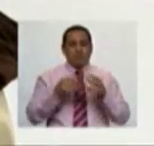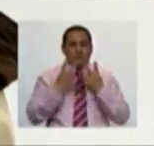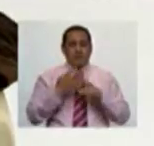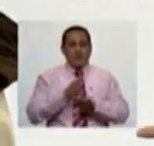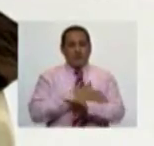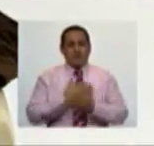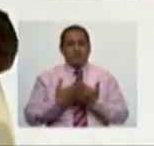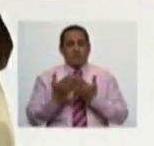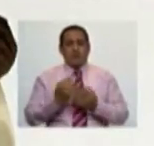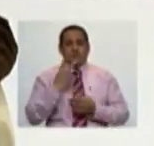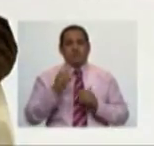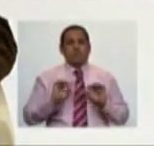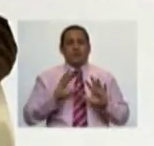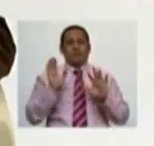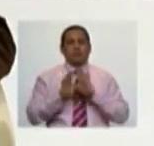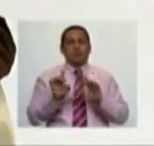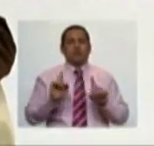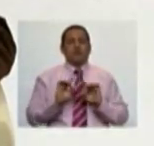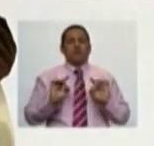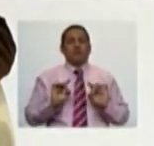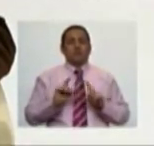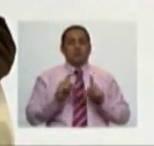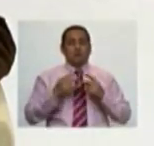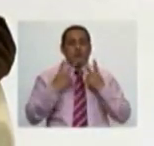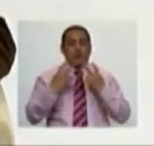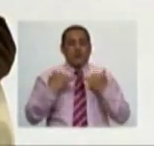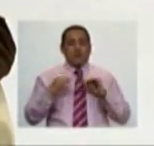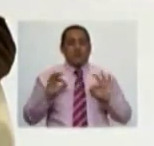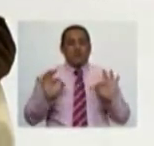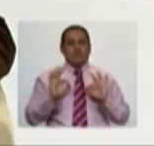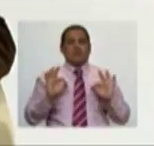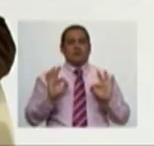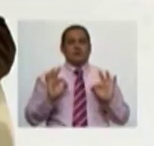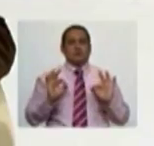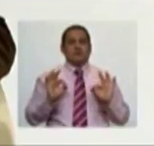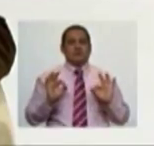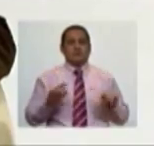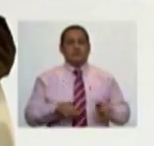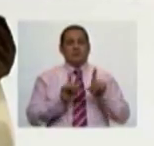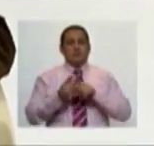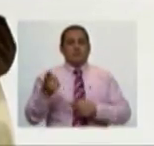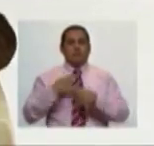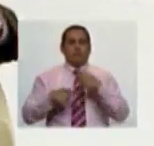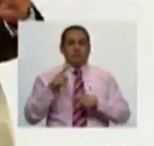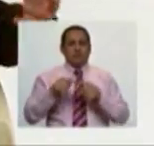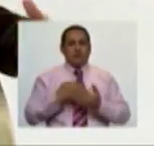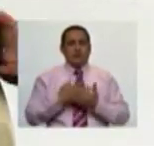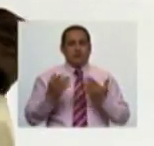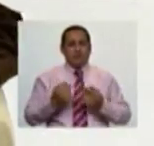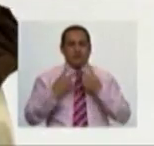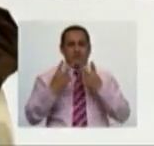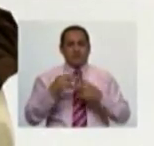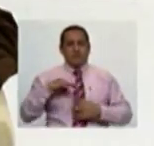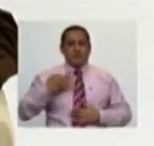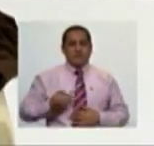Elijo delinquir porque en verdad probablemente no me pase nada, ¿no? Entonces, volviendo al caso